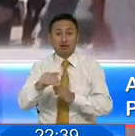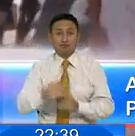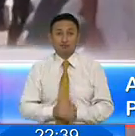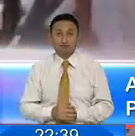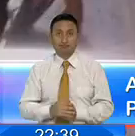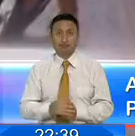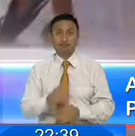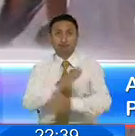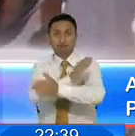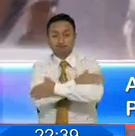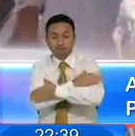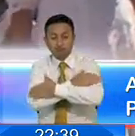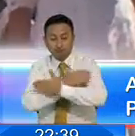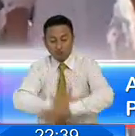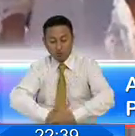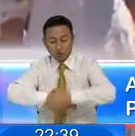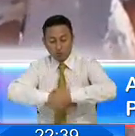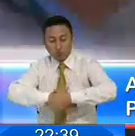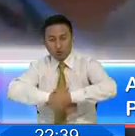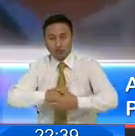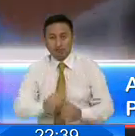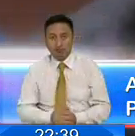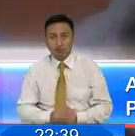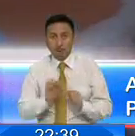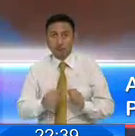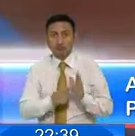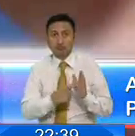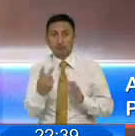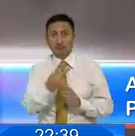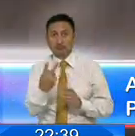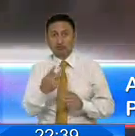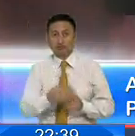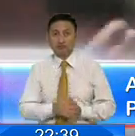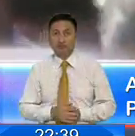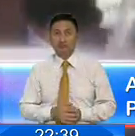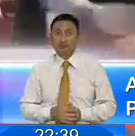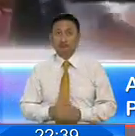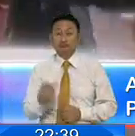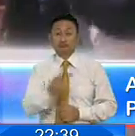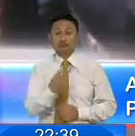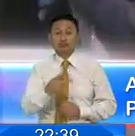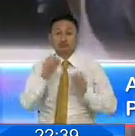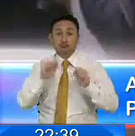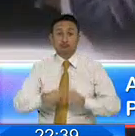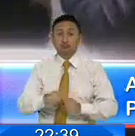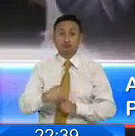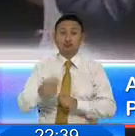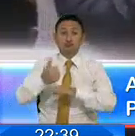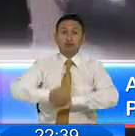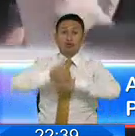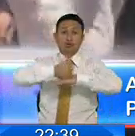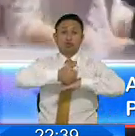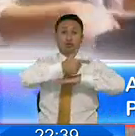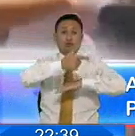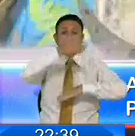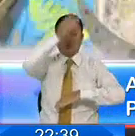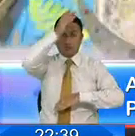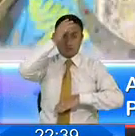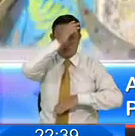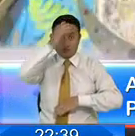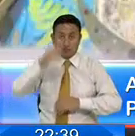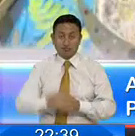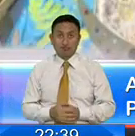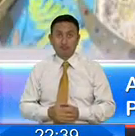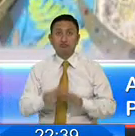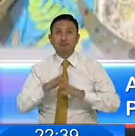abrazo y la cercanía todo el tiempo fue lo que se destacó en este acto religioso, pues ambos fueron recibidos por altas autoridades eclesiásticas, en un